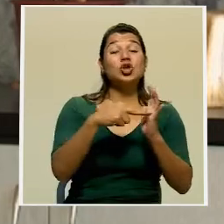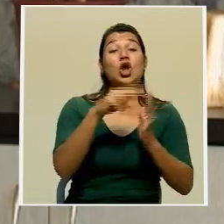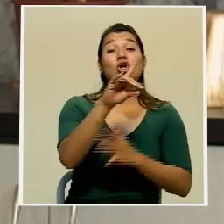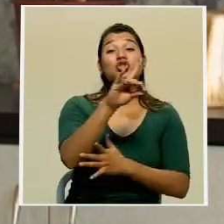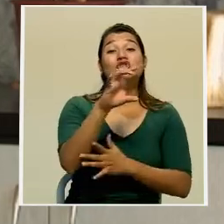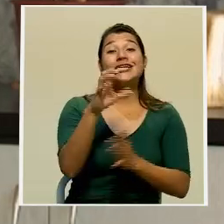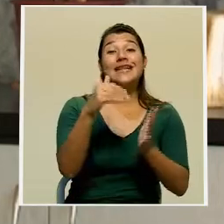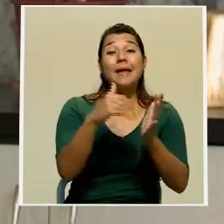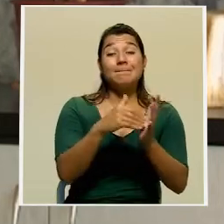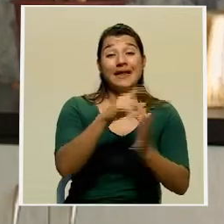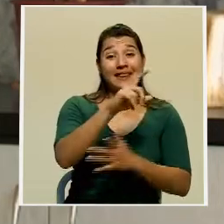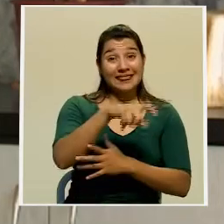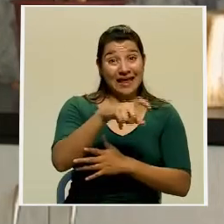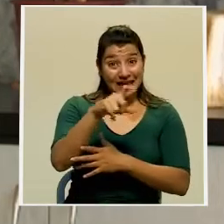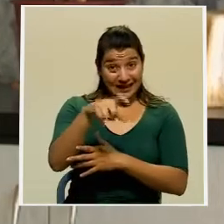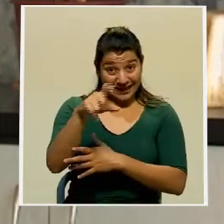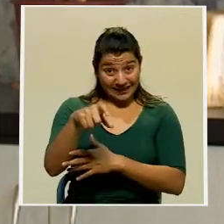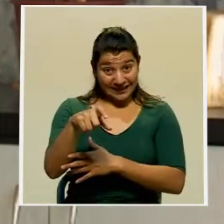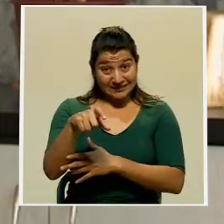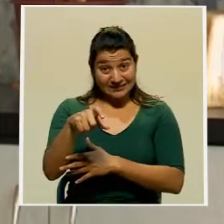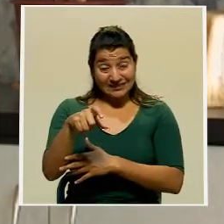2.800.000 tarjetas a